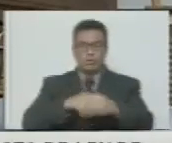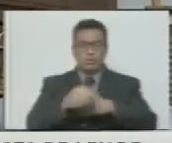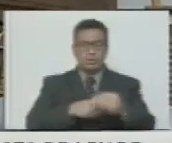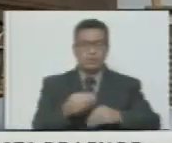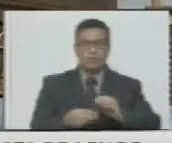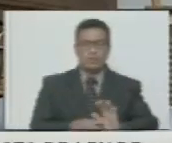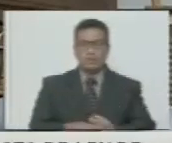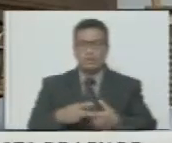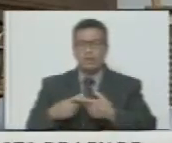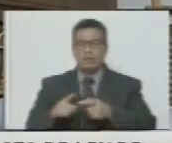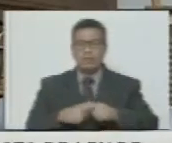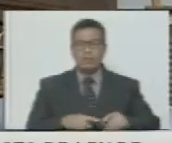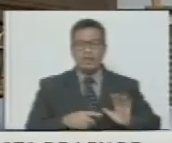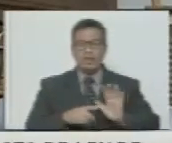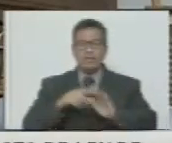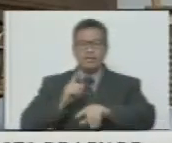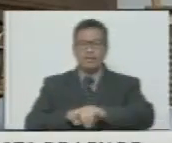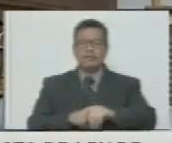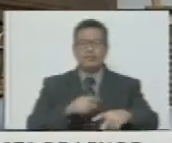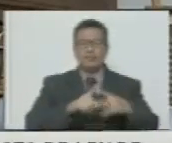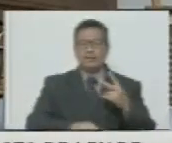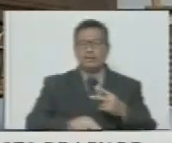ramos generales, o de